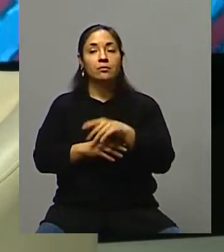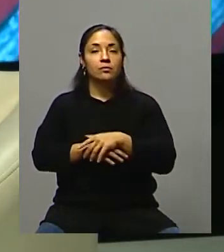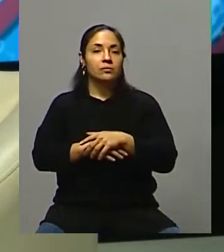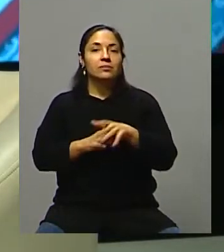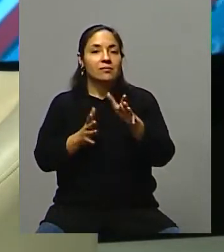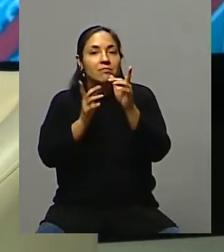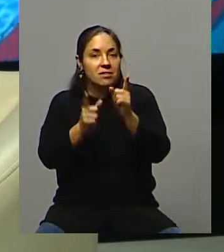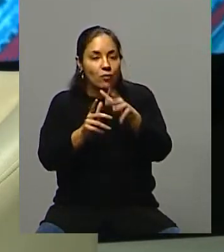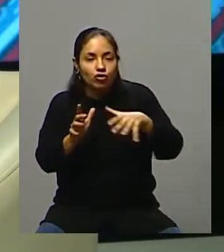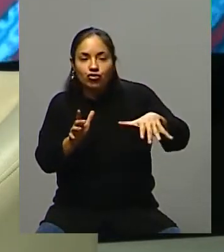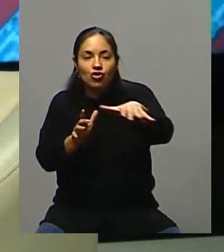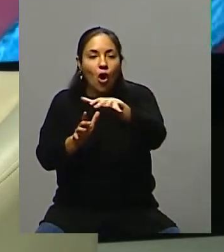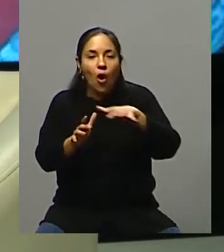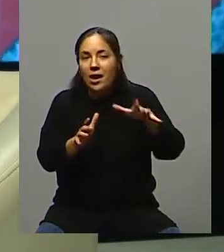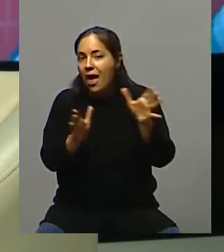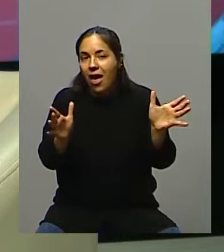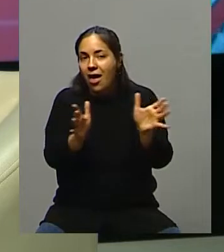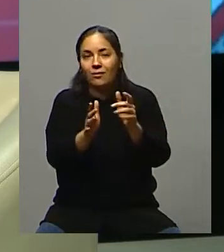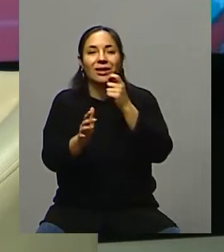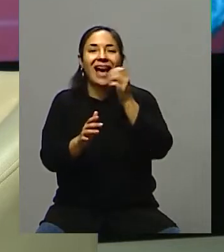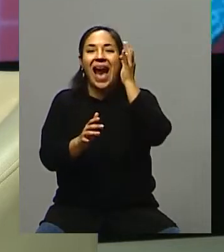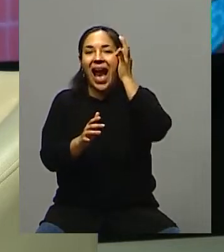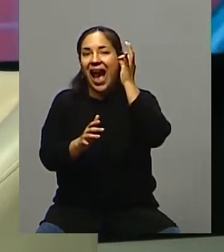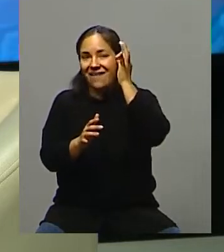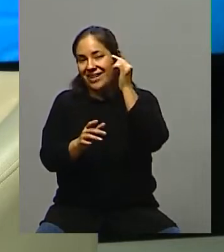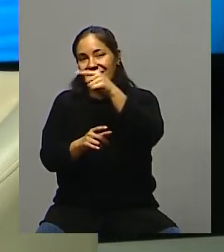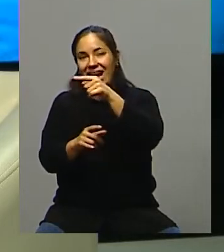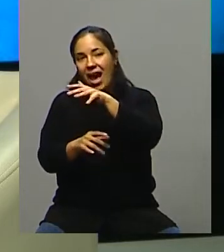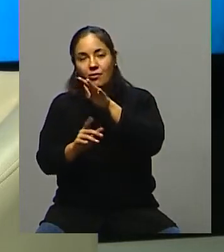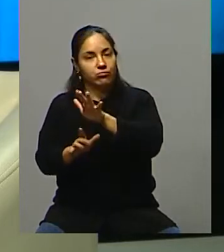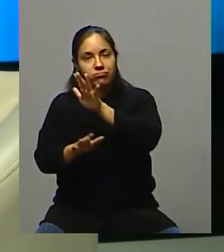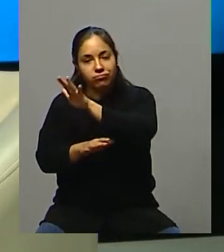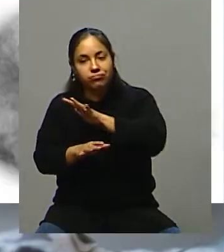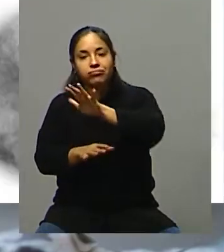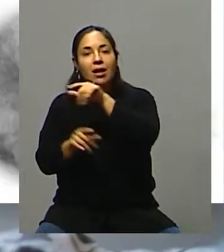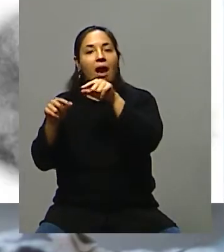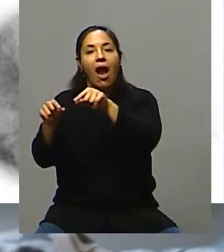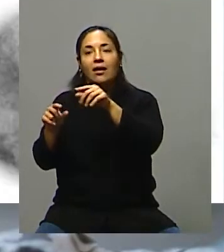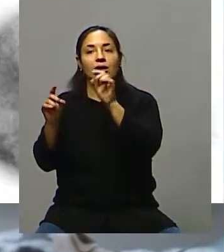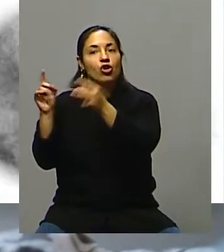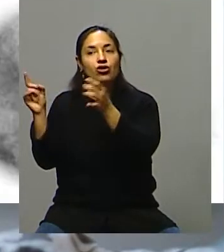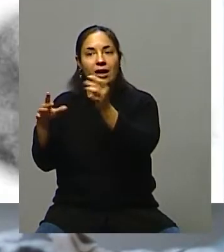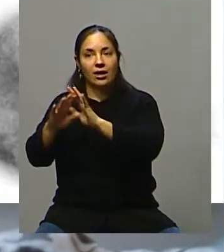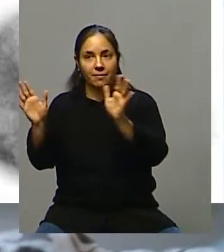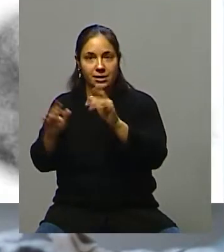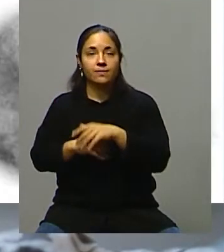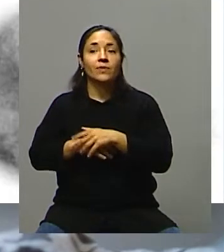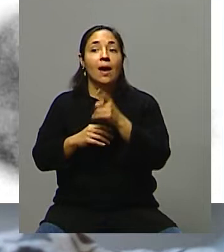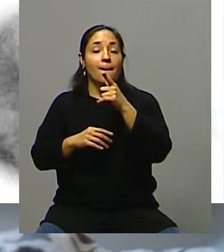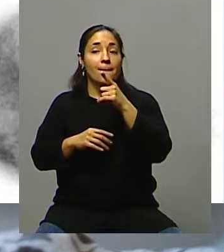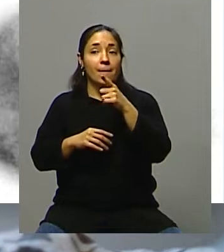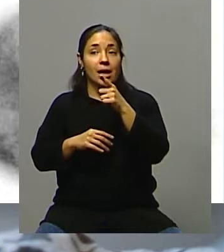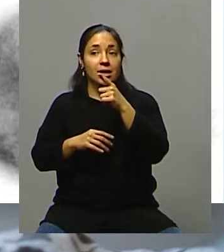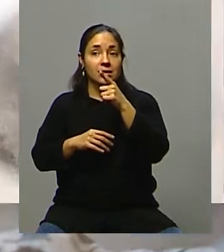esas zonas, ¿sí? Que en este caso era África o es África, ¿sí? Y esta primera barrera la saltó, en el